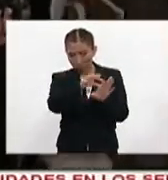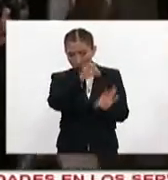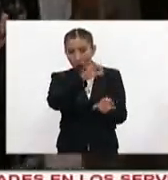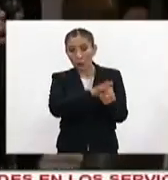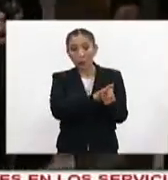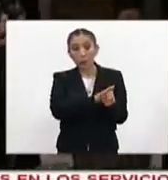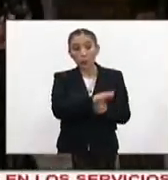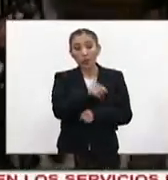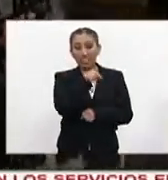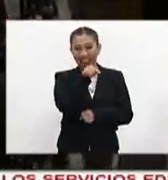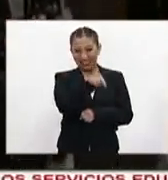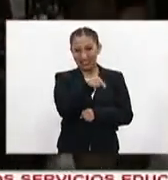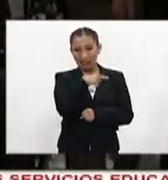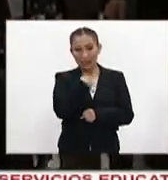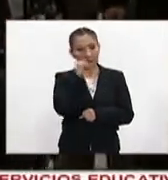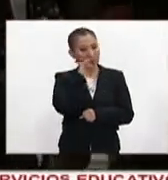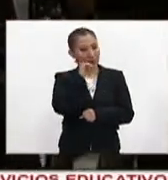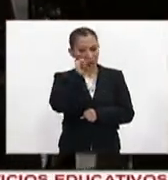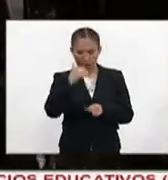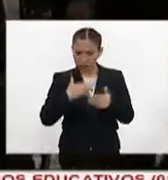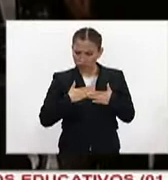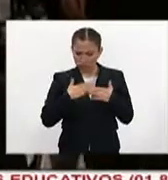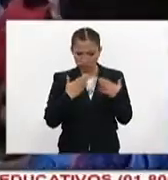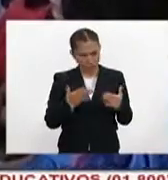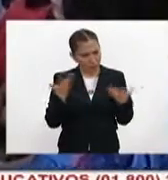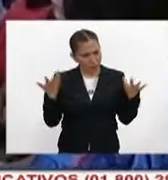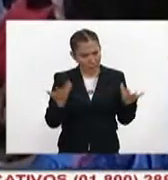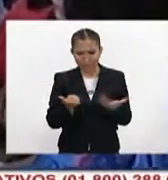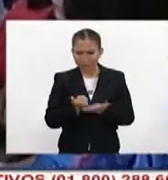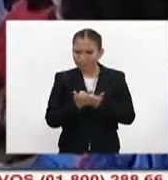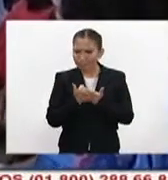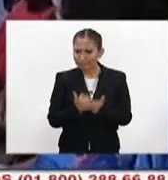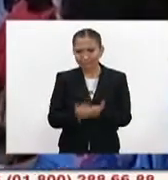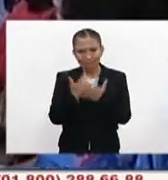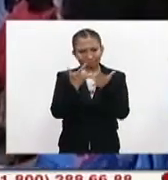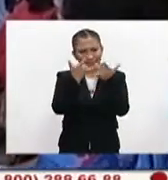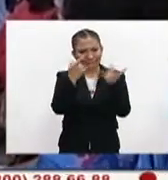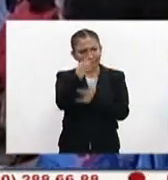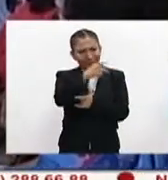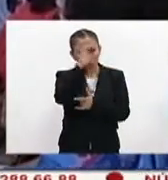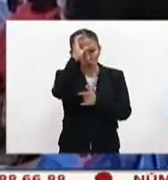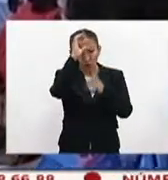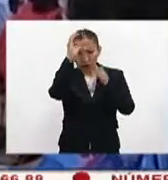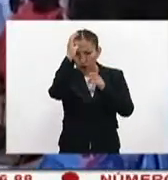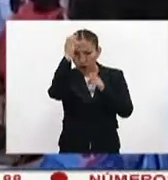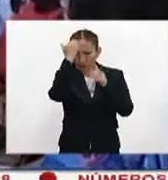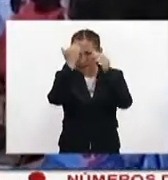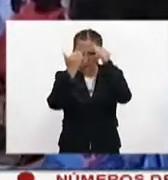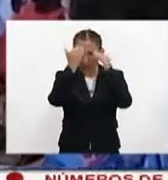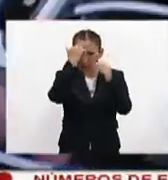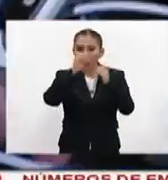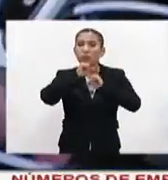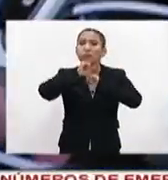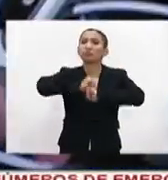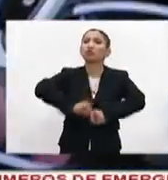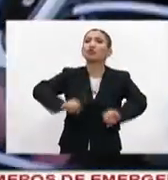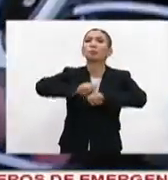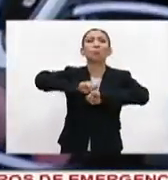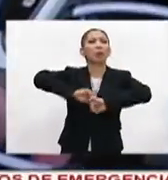es la siempre disposición que tuvo de trascender sus conocimientos hacia el gran